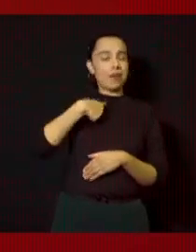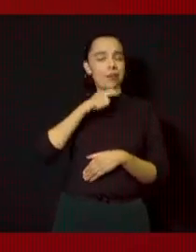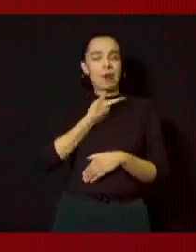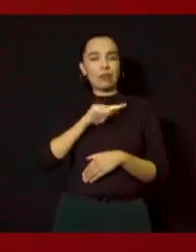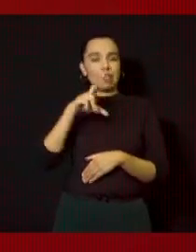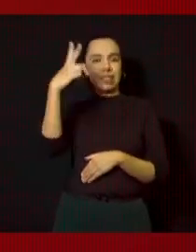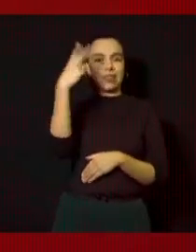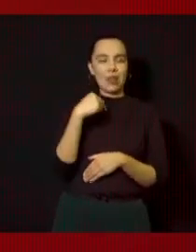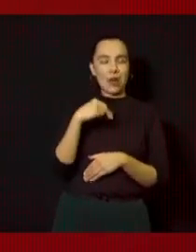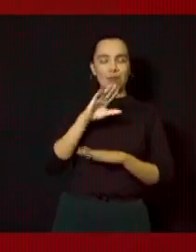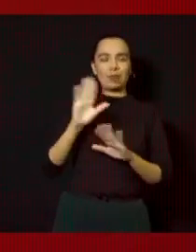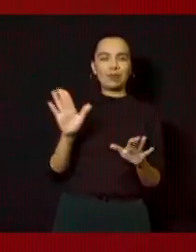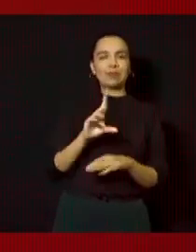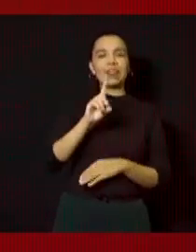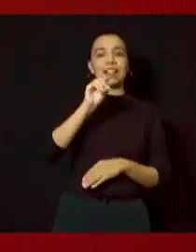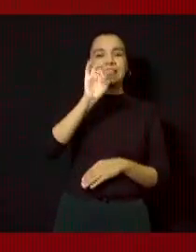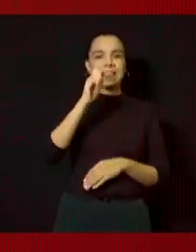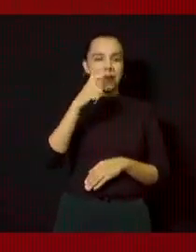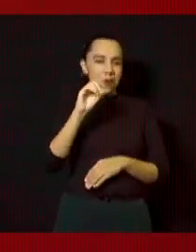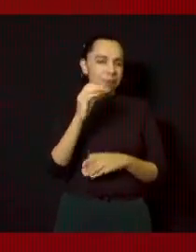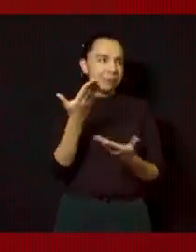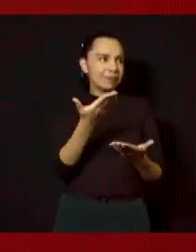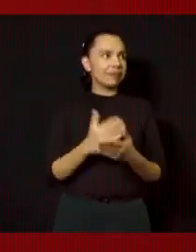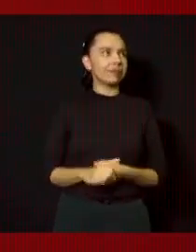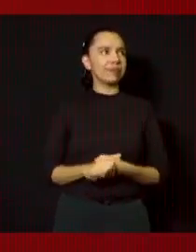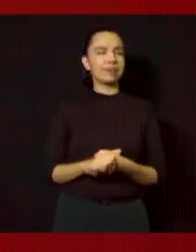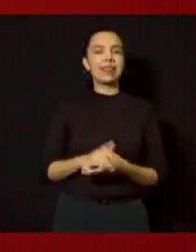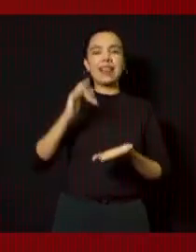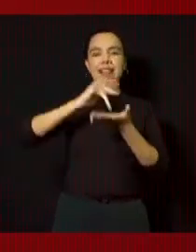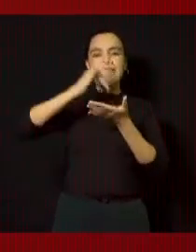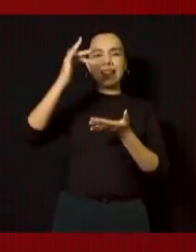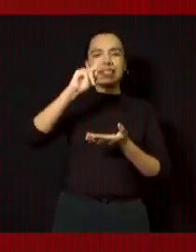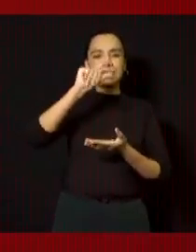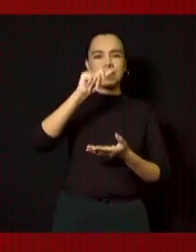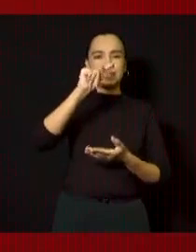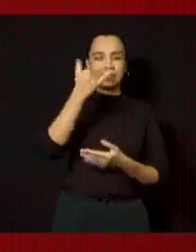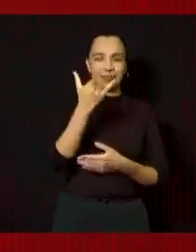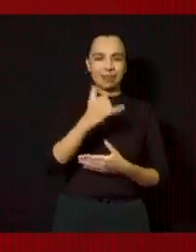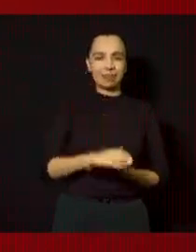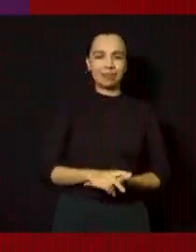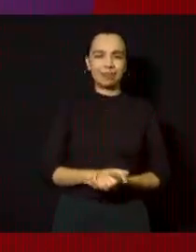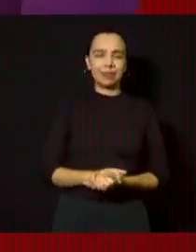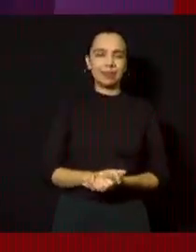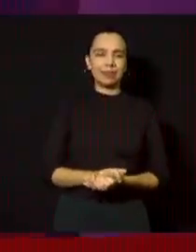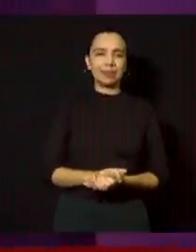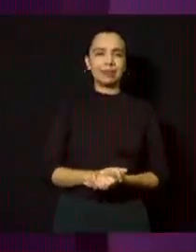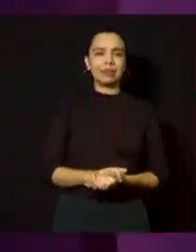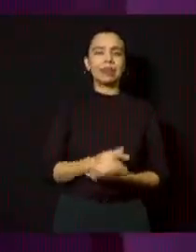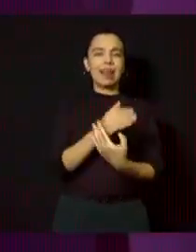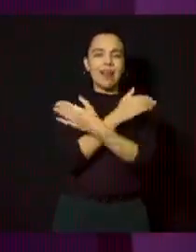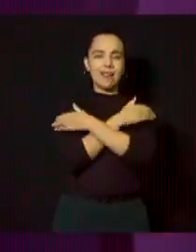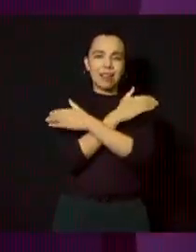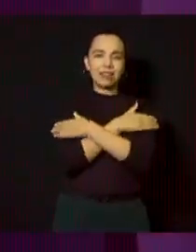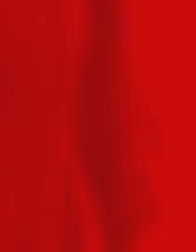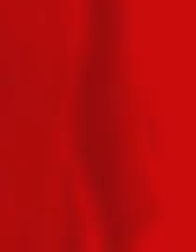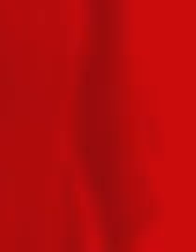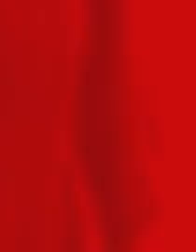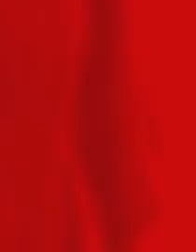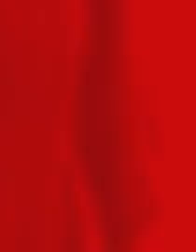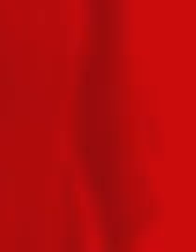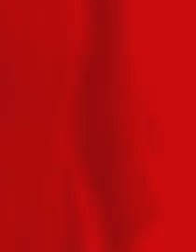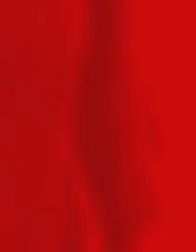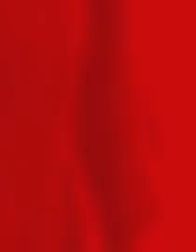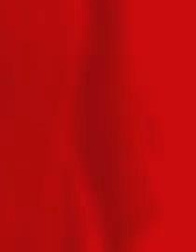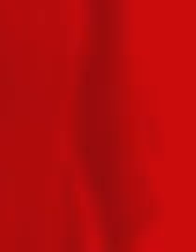no se puede. Gracias, Pati. Un abrazo. Muchas gracias por todo.